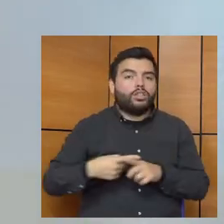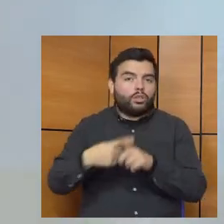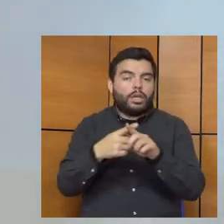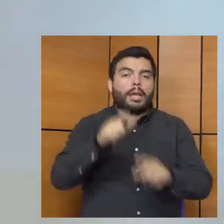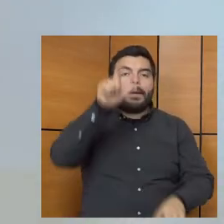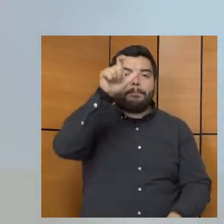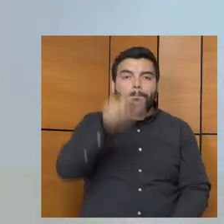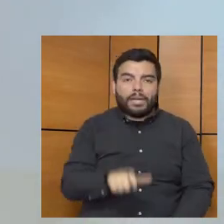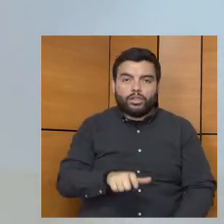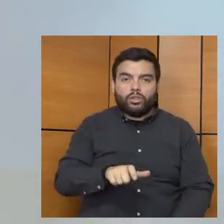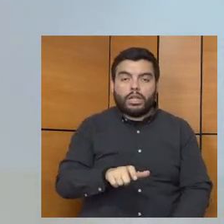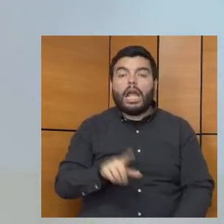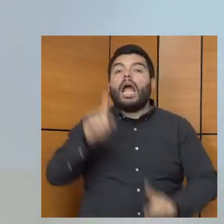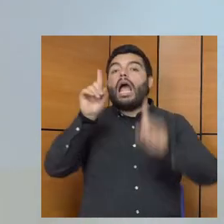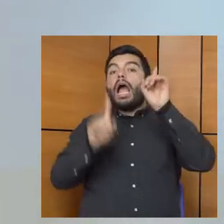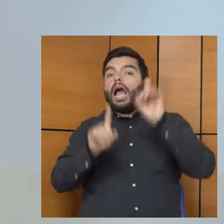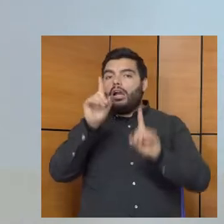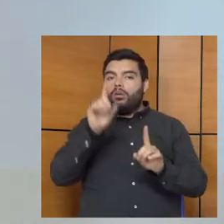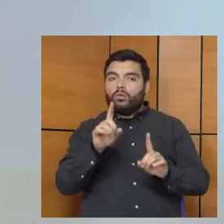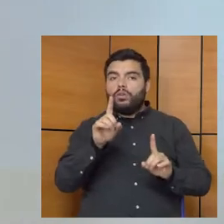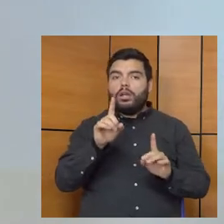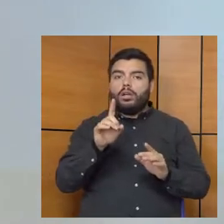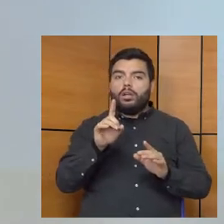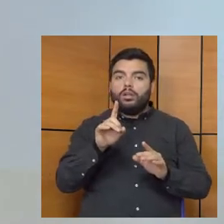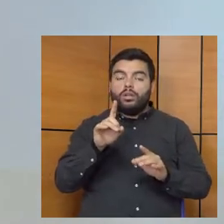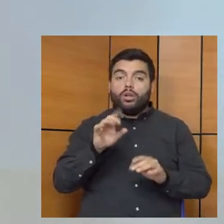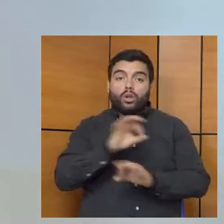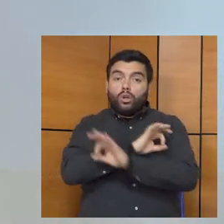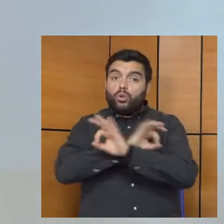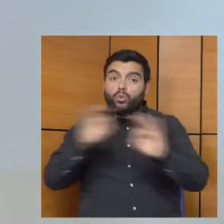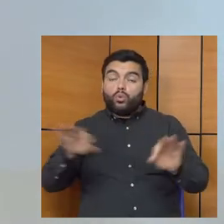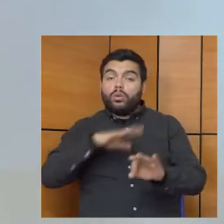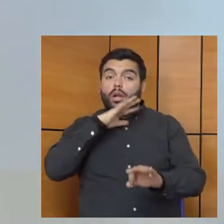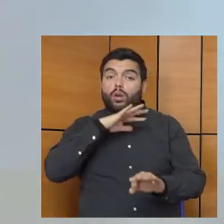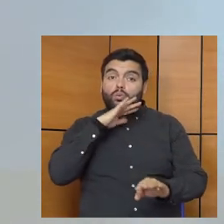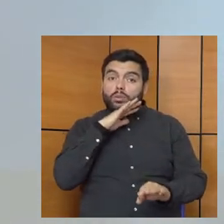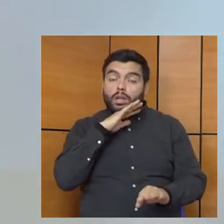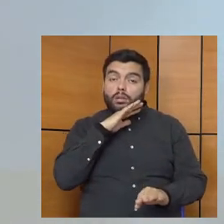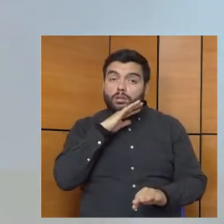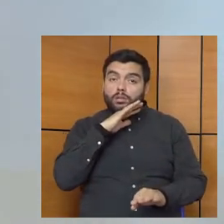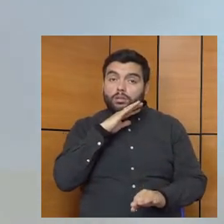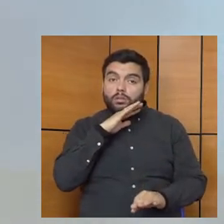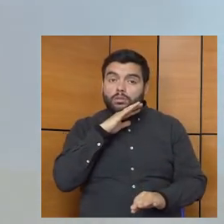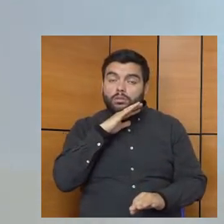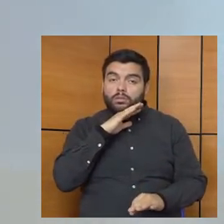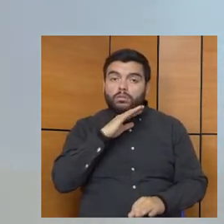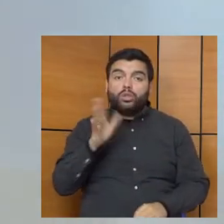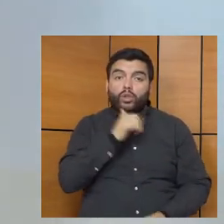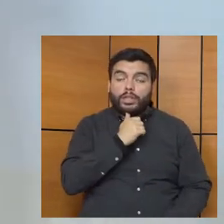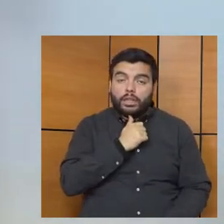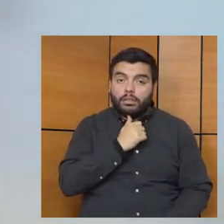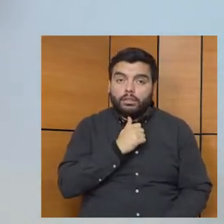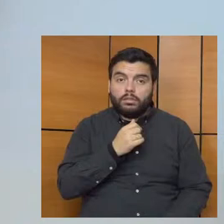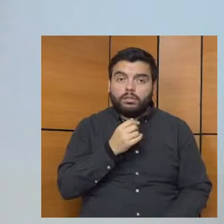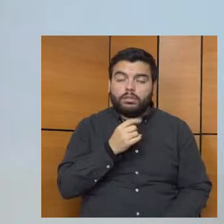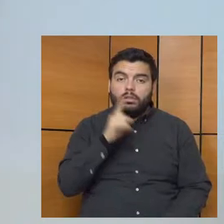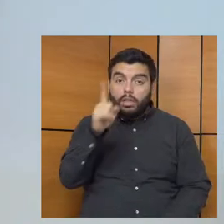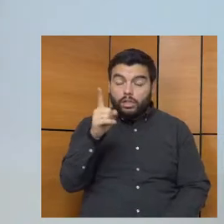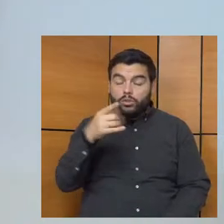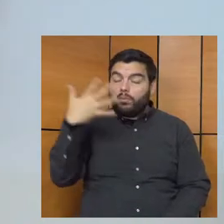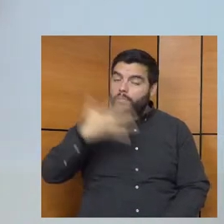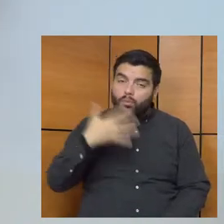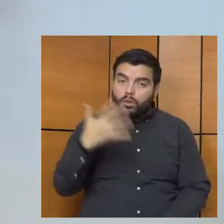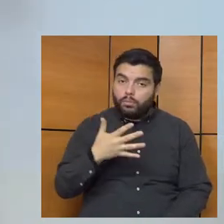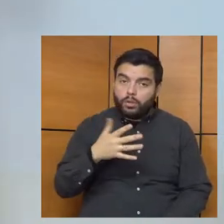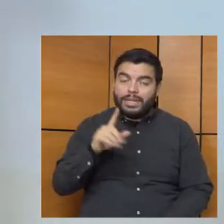personas mayores que alguna vez han usado redes sociales. Los que no lo han usado nunca no están en este estudio. Por tanto, eso es un aspecto que tenemos que tener muy en